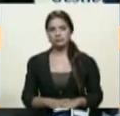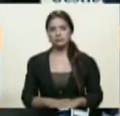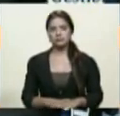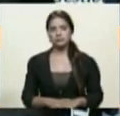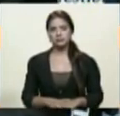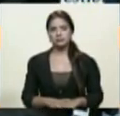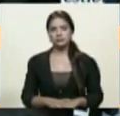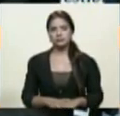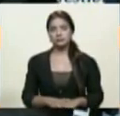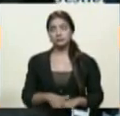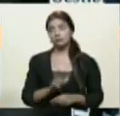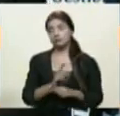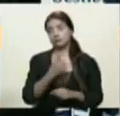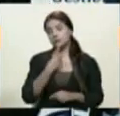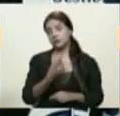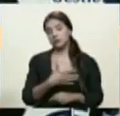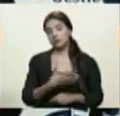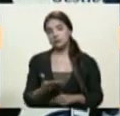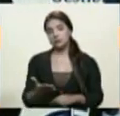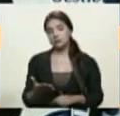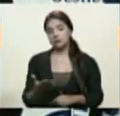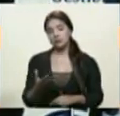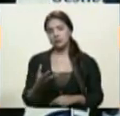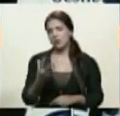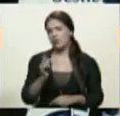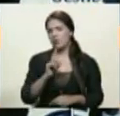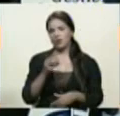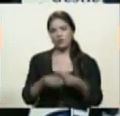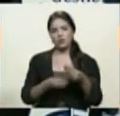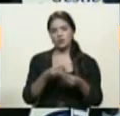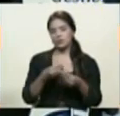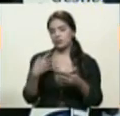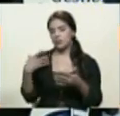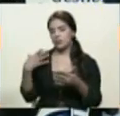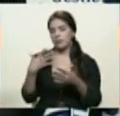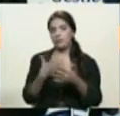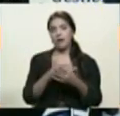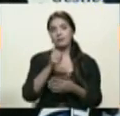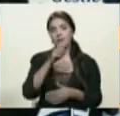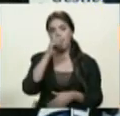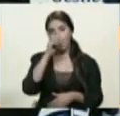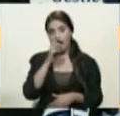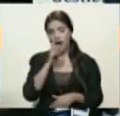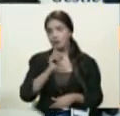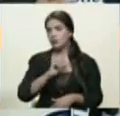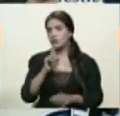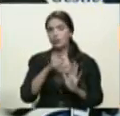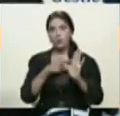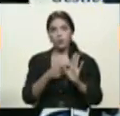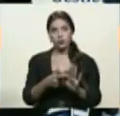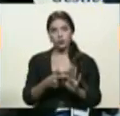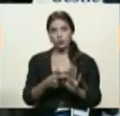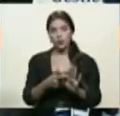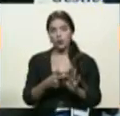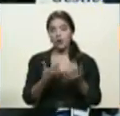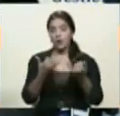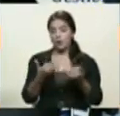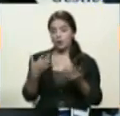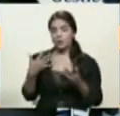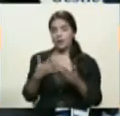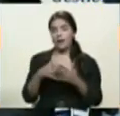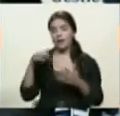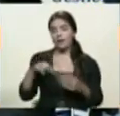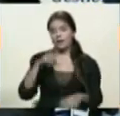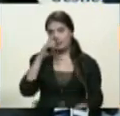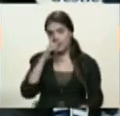yo diría que lo que no hizo en 10 años lo que no demostró incluso en esto en este año